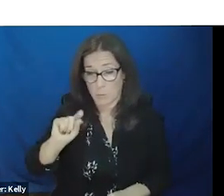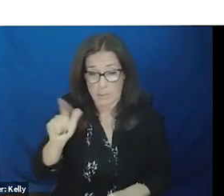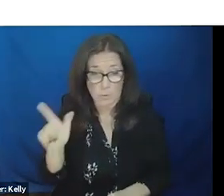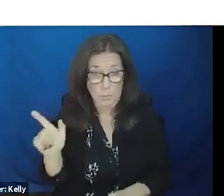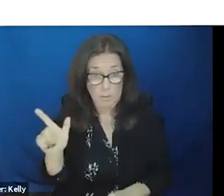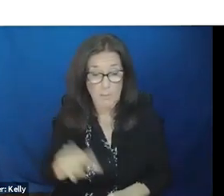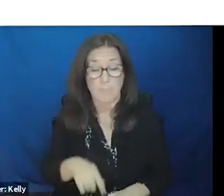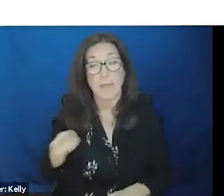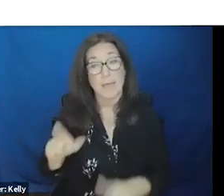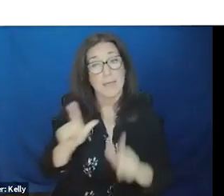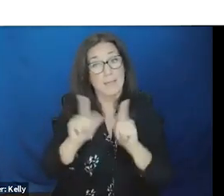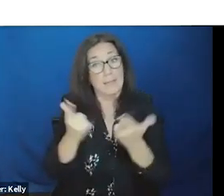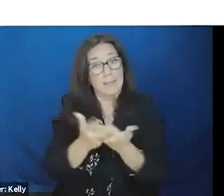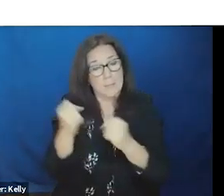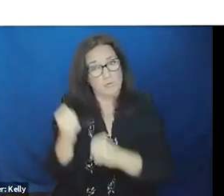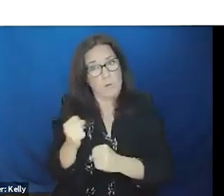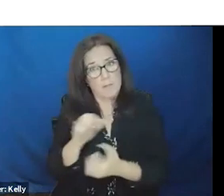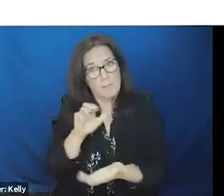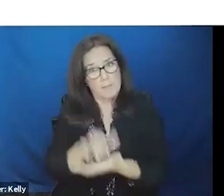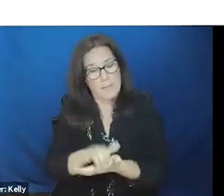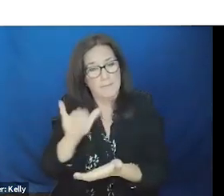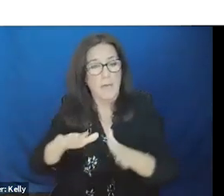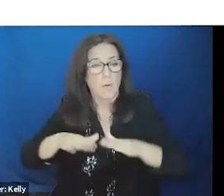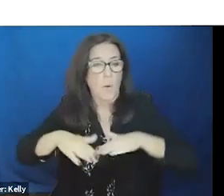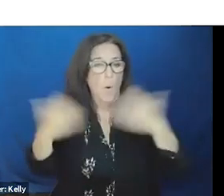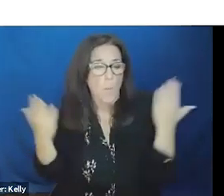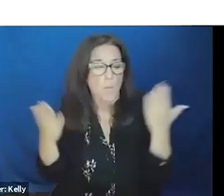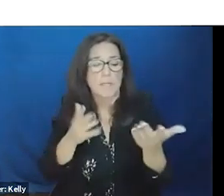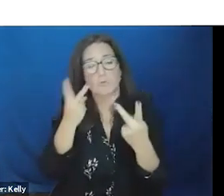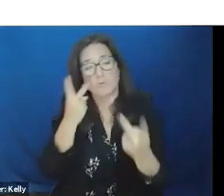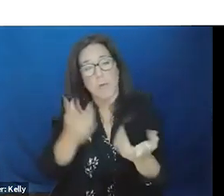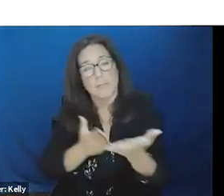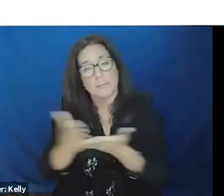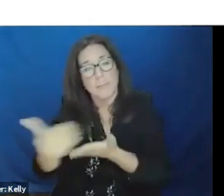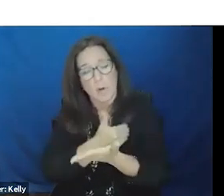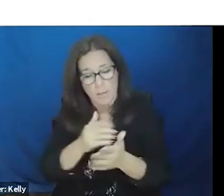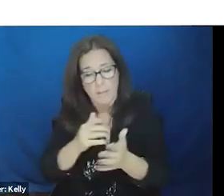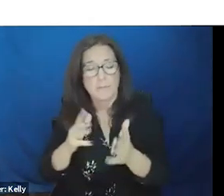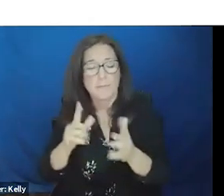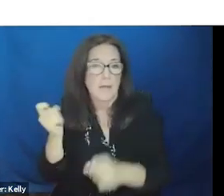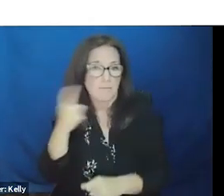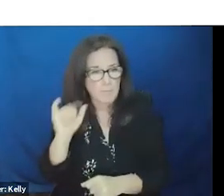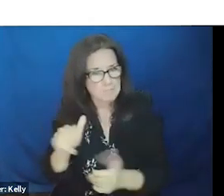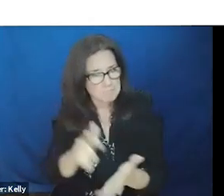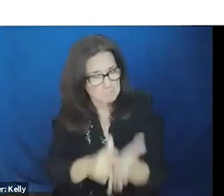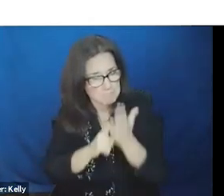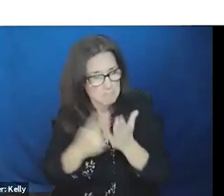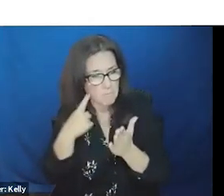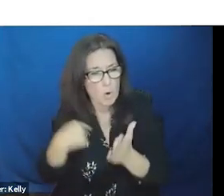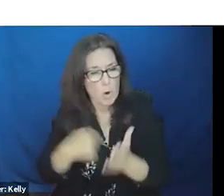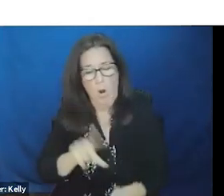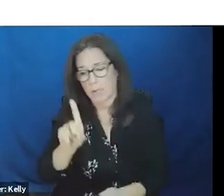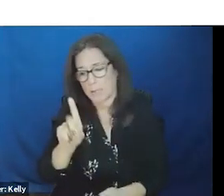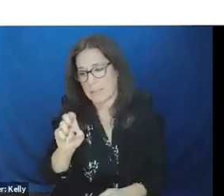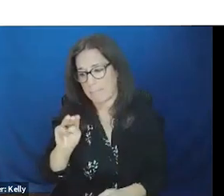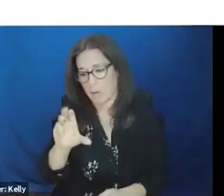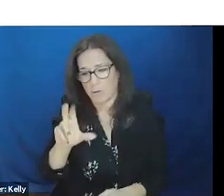indica nuestra carta anterior del 26 de abril de 2021 la liga cree firmemente que un